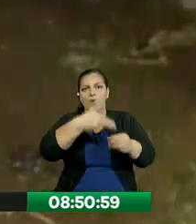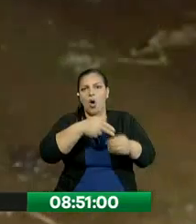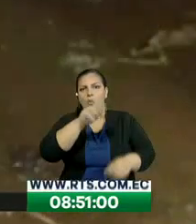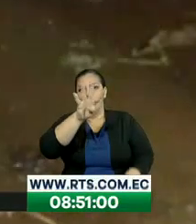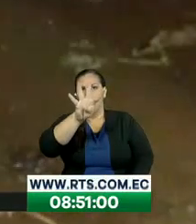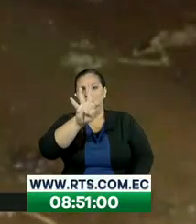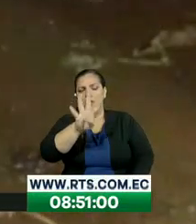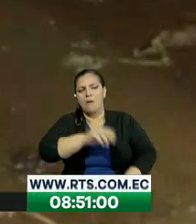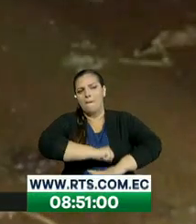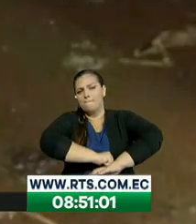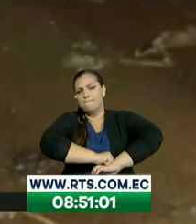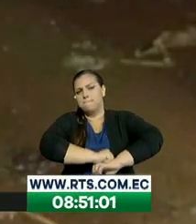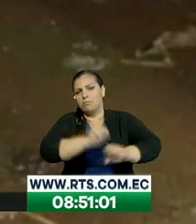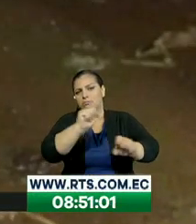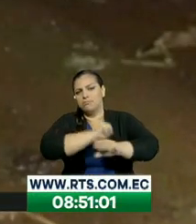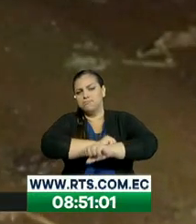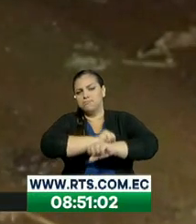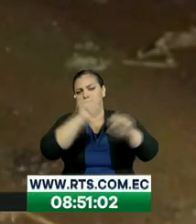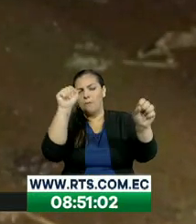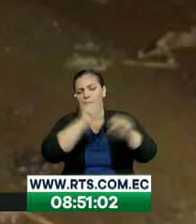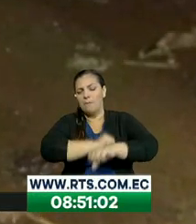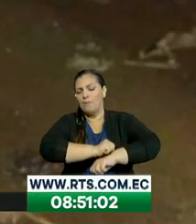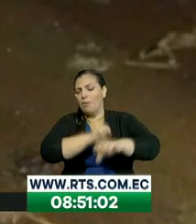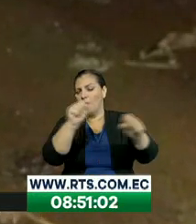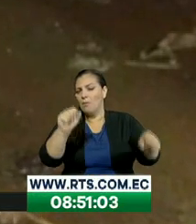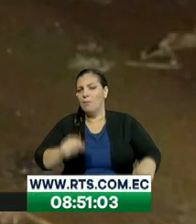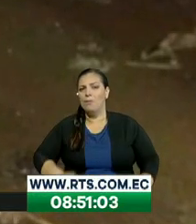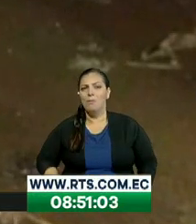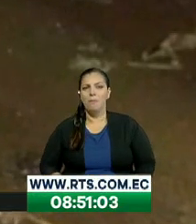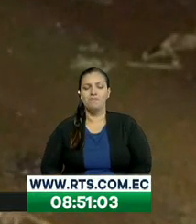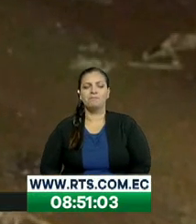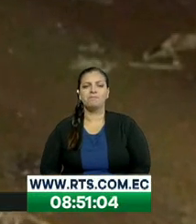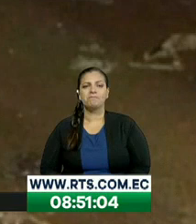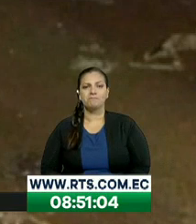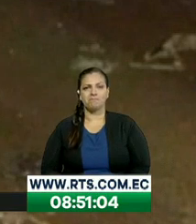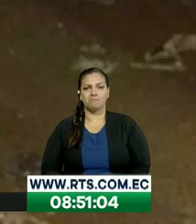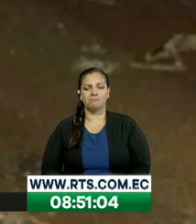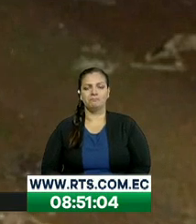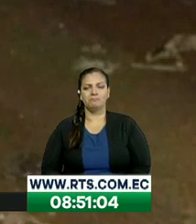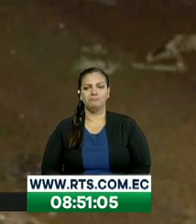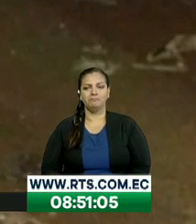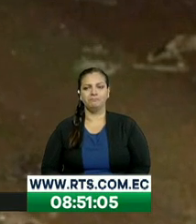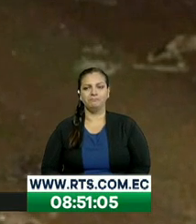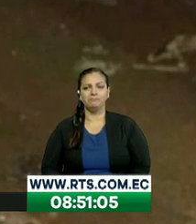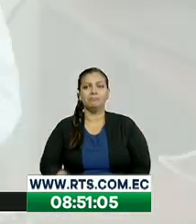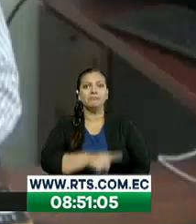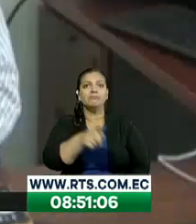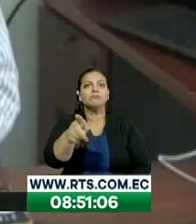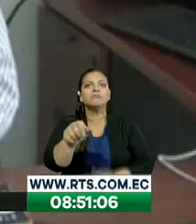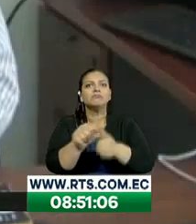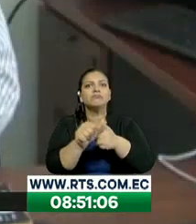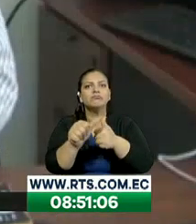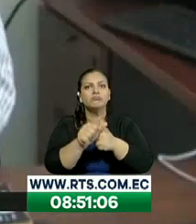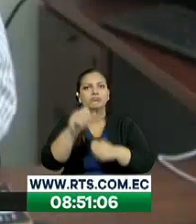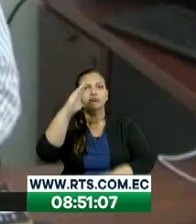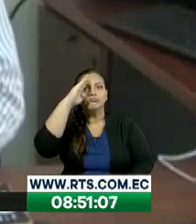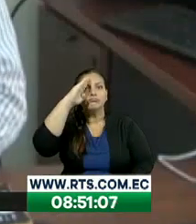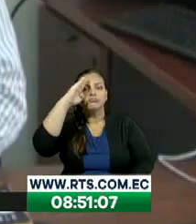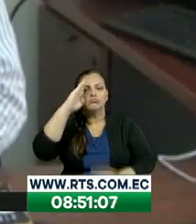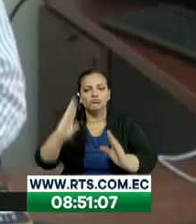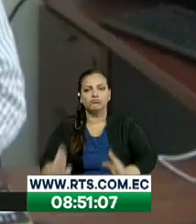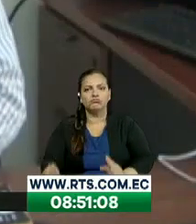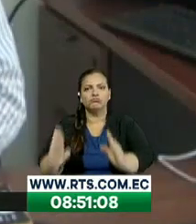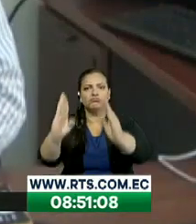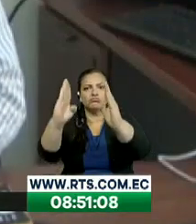características. El estruendo se asemejaba a la activación de una bomba y todo venía del sector del cuartel policial. Hubieron algunas llamadas,